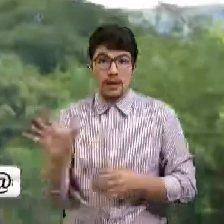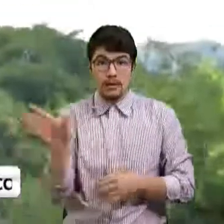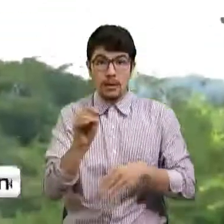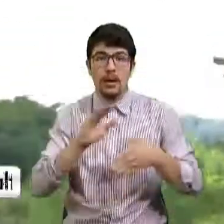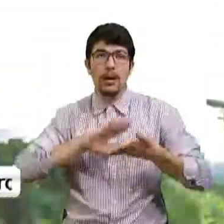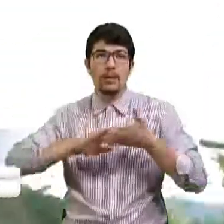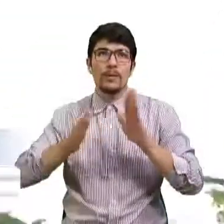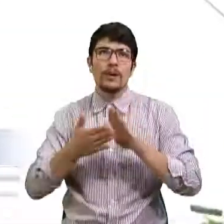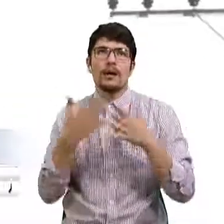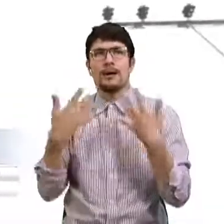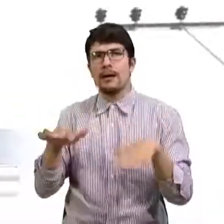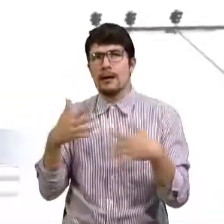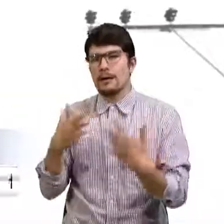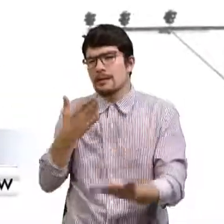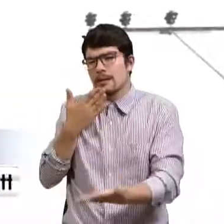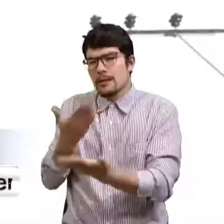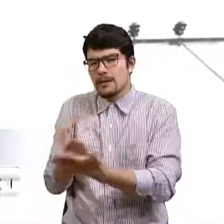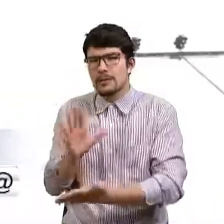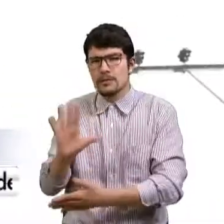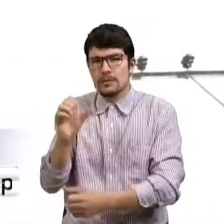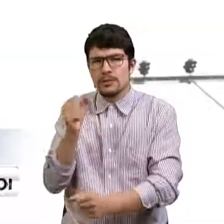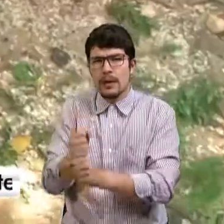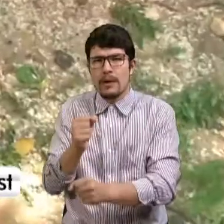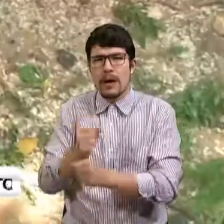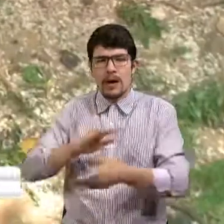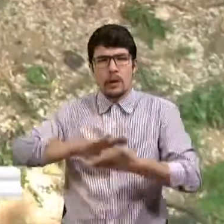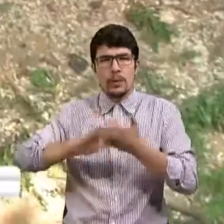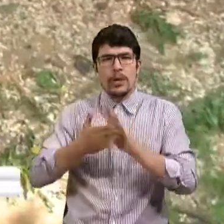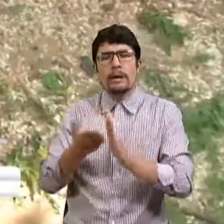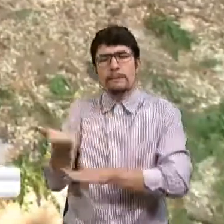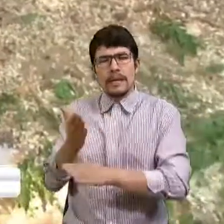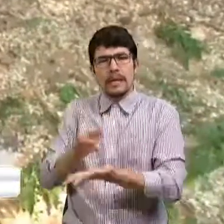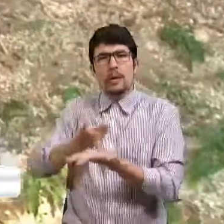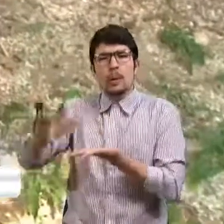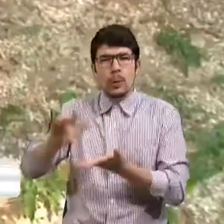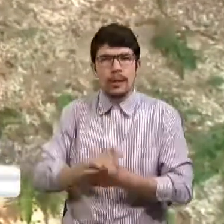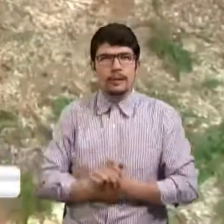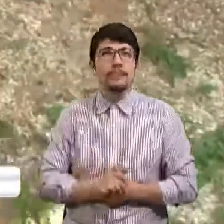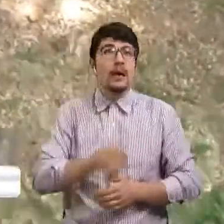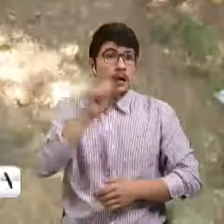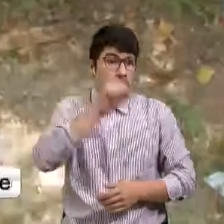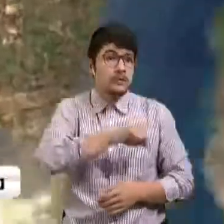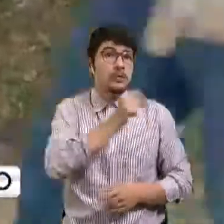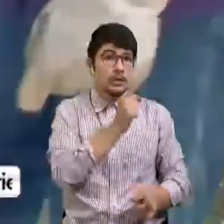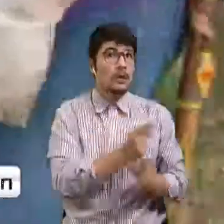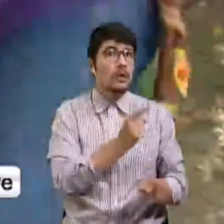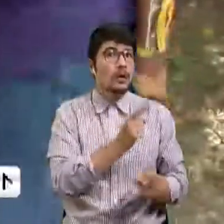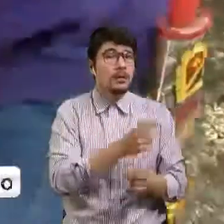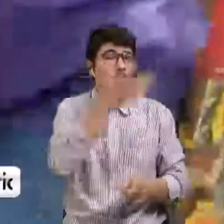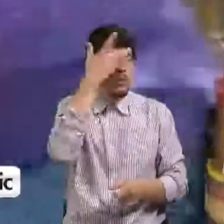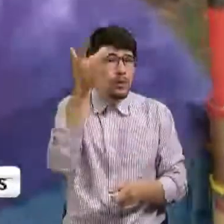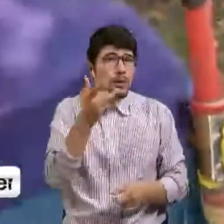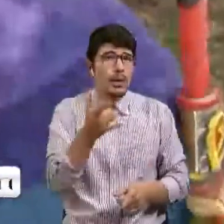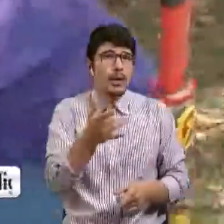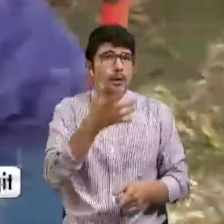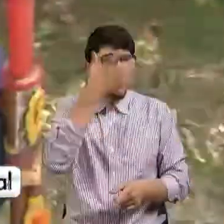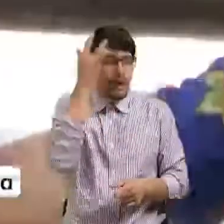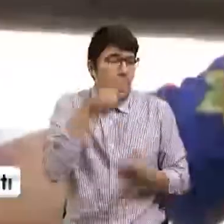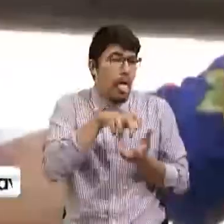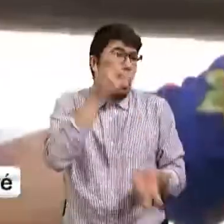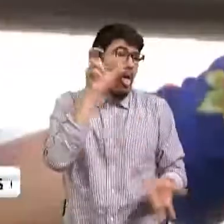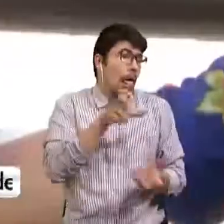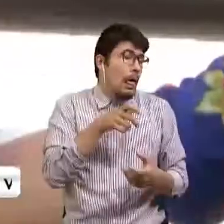agradecida con este trabajo que era solicitado con urgencia sí señora porque no es por exagerar pero